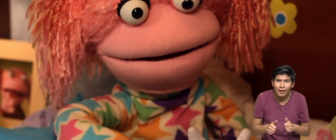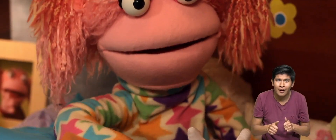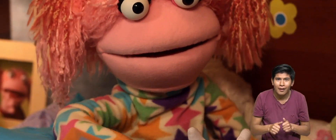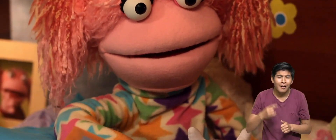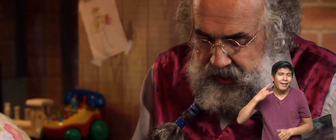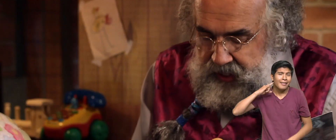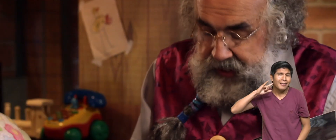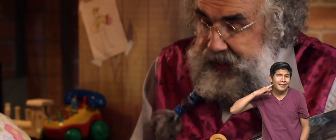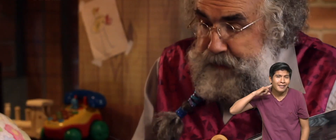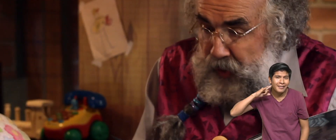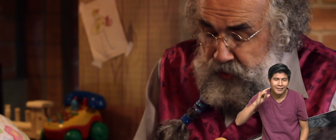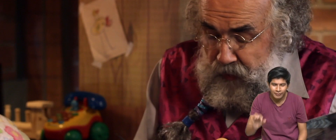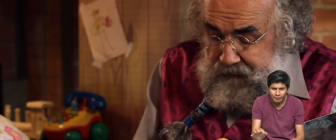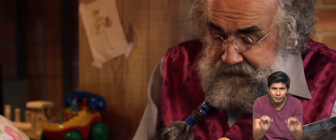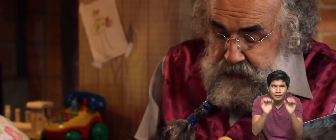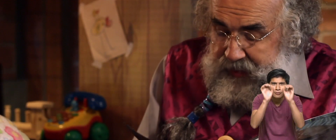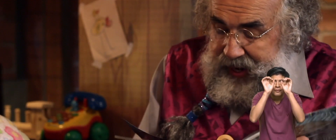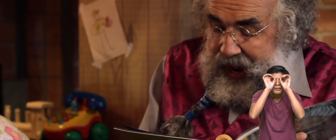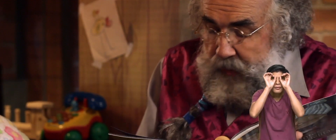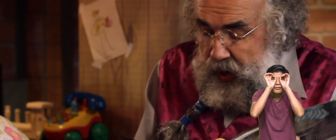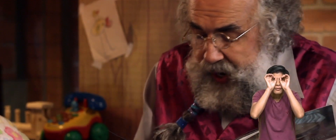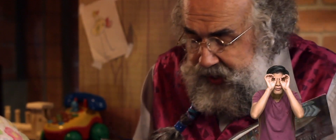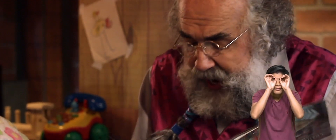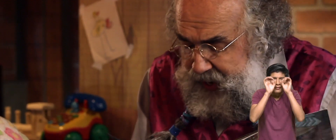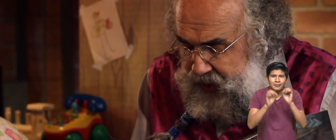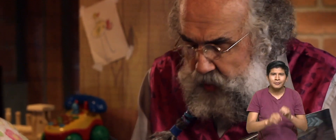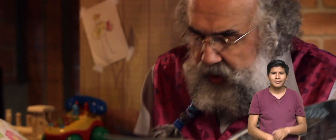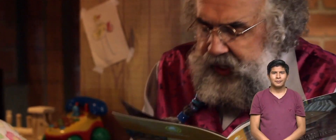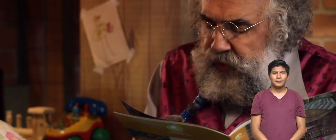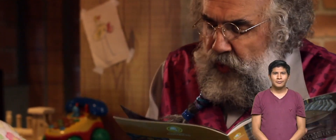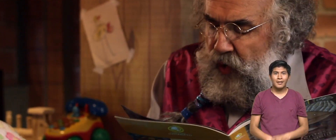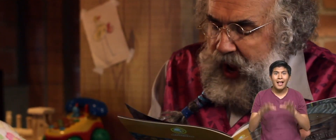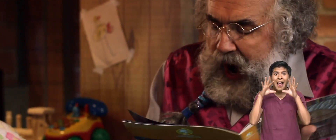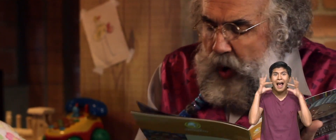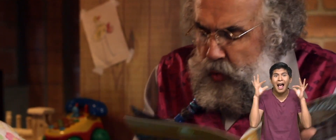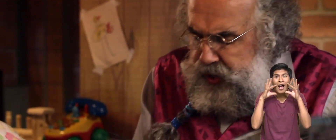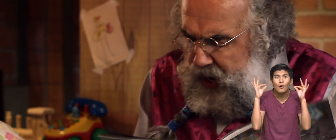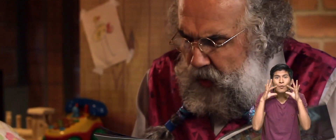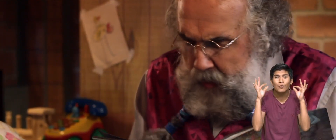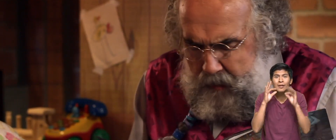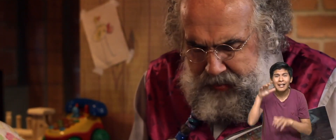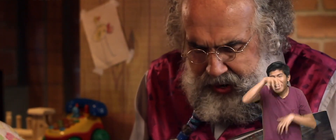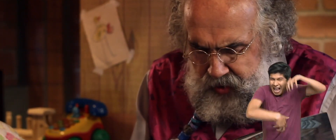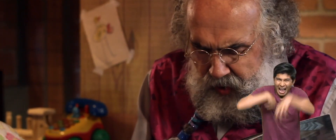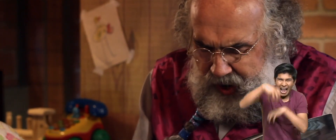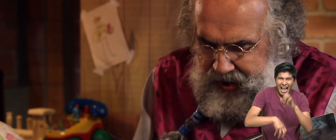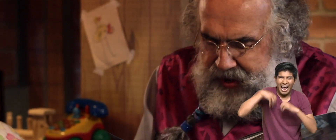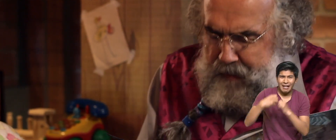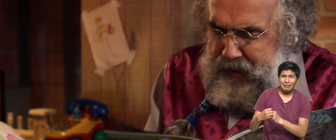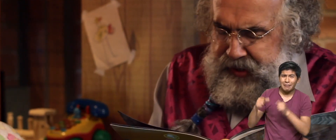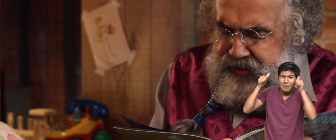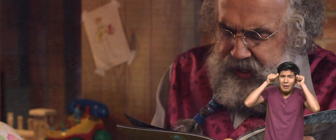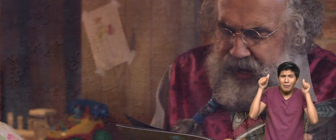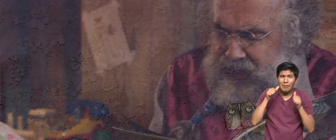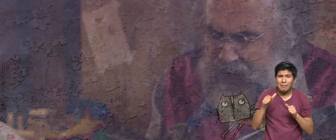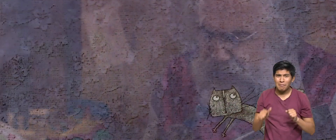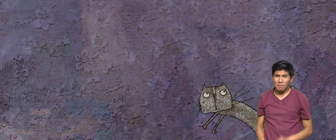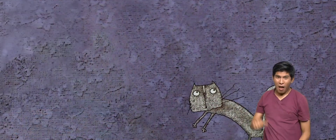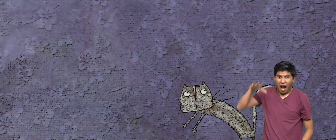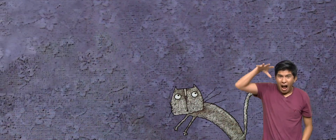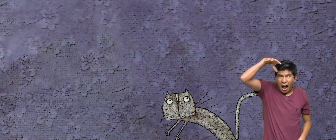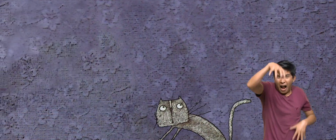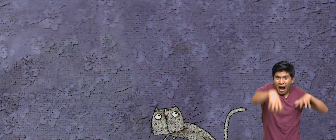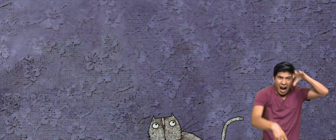niñas. De pronto, la abuela Clara da un grito, aúlla como un piel roja y persigue al